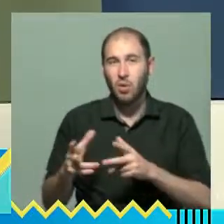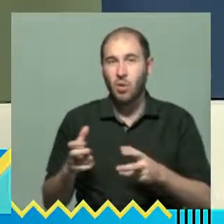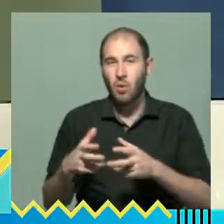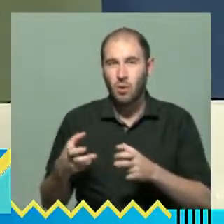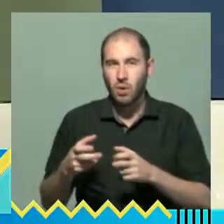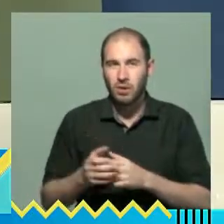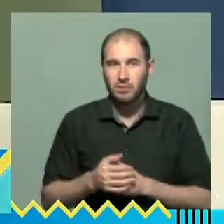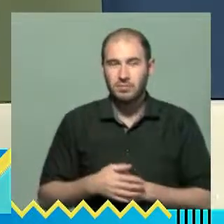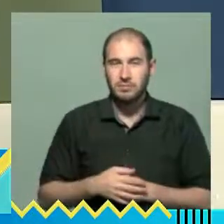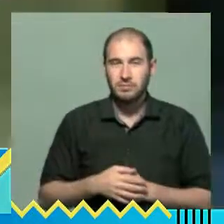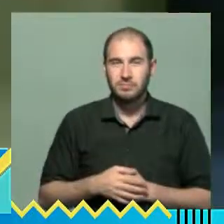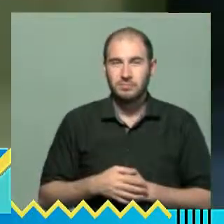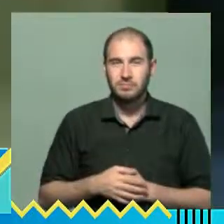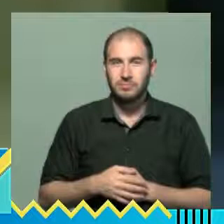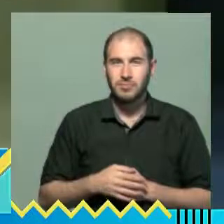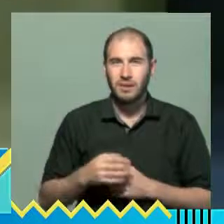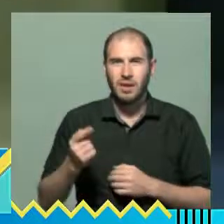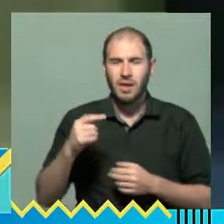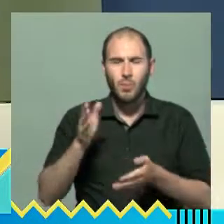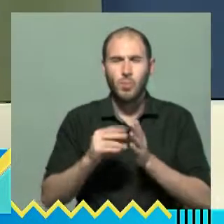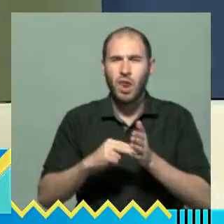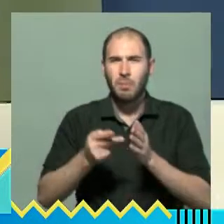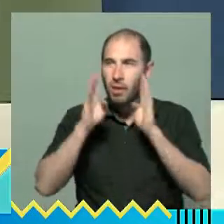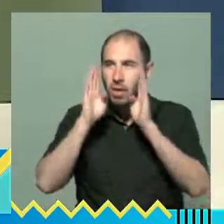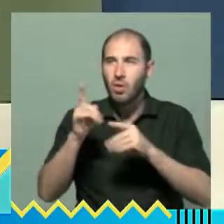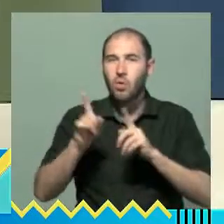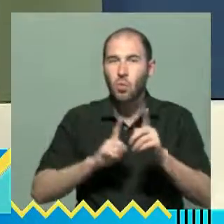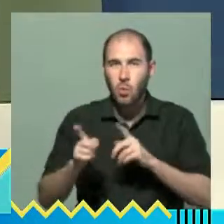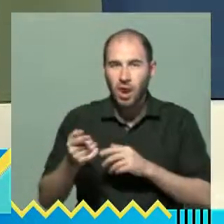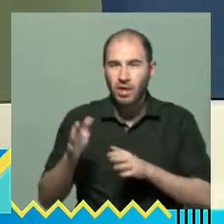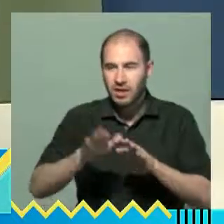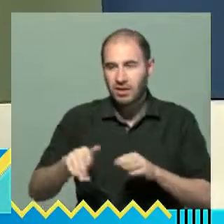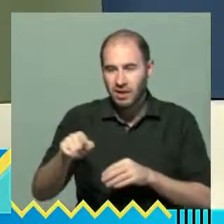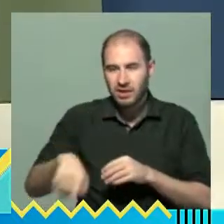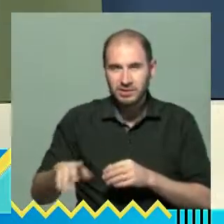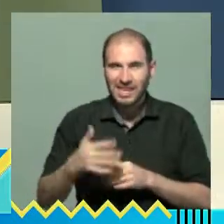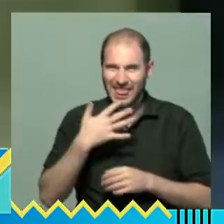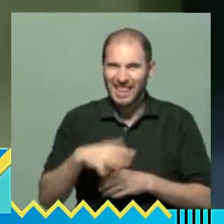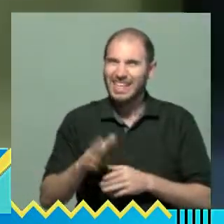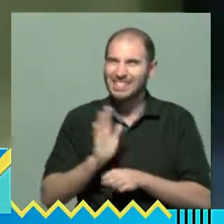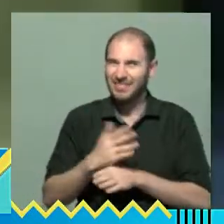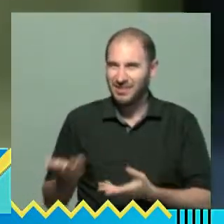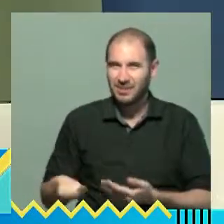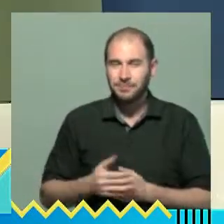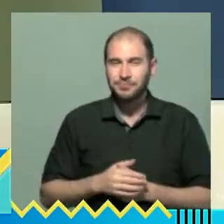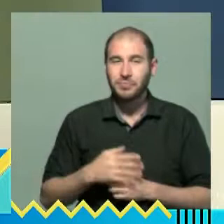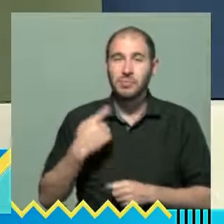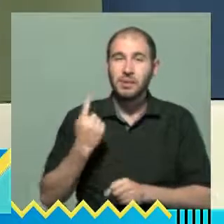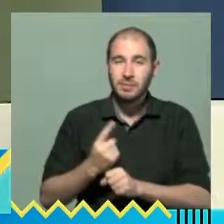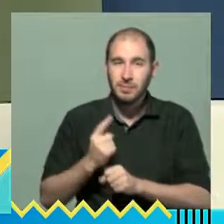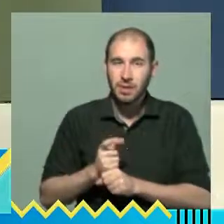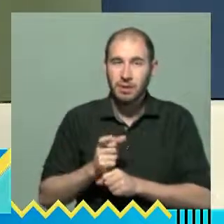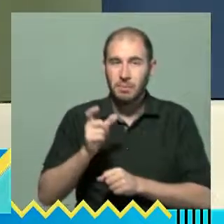jueguito jugando. O sea, ¿de qué trastorno de déficit de atención me hablan con ese chico? ¿Se entiende a lo que me refiero? Sí. Es decir, primero habrá una